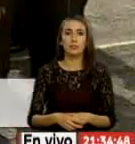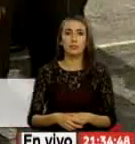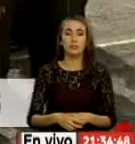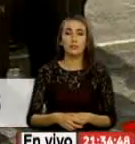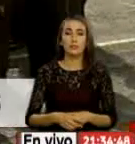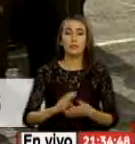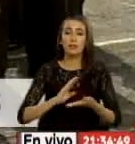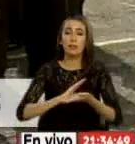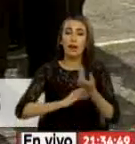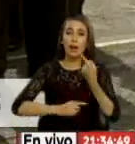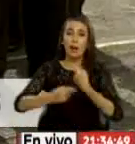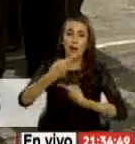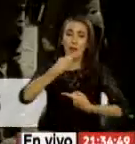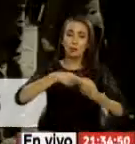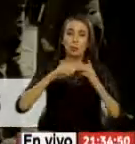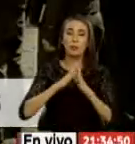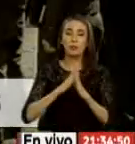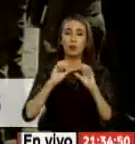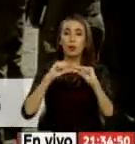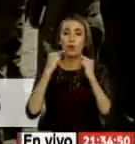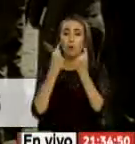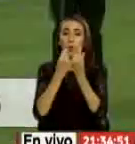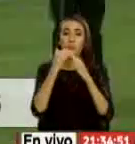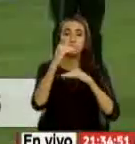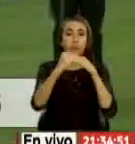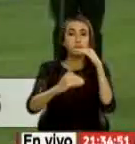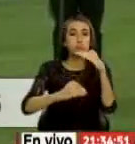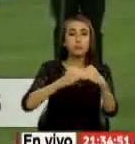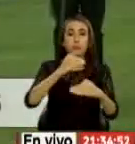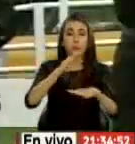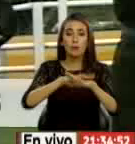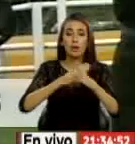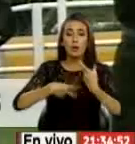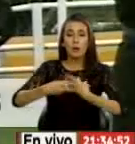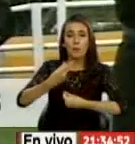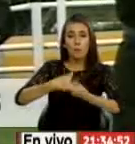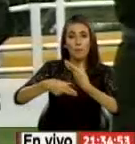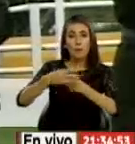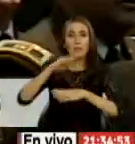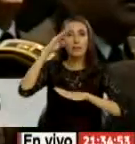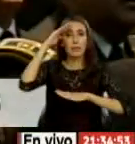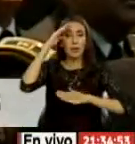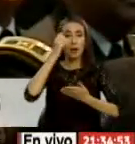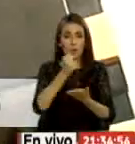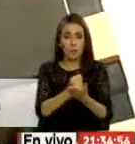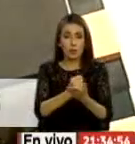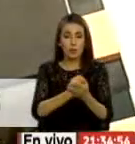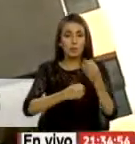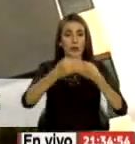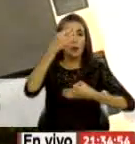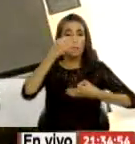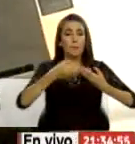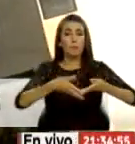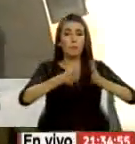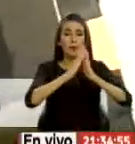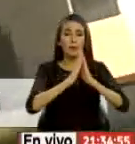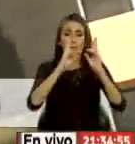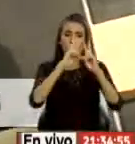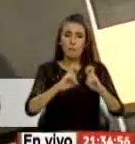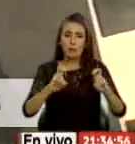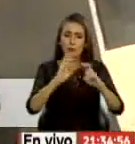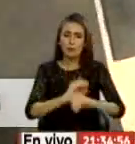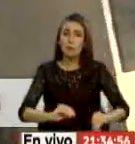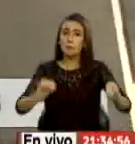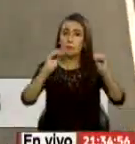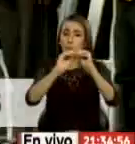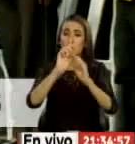En pocos minutos, uno de los procesados en el caso venta de pases policiales pide a la justicia investigar a